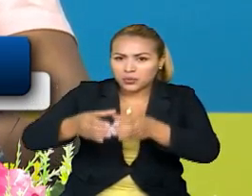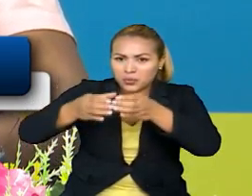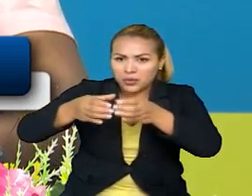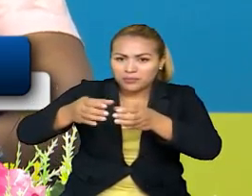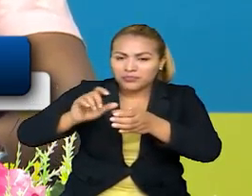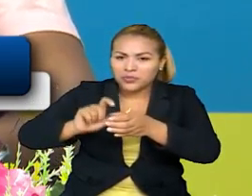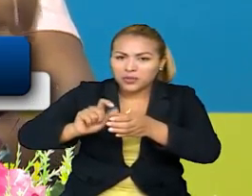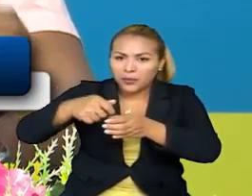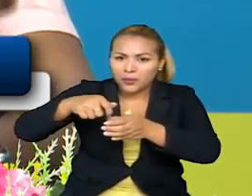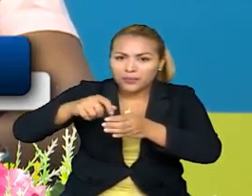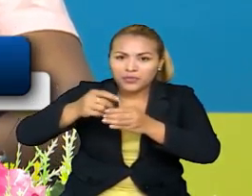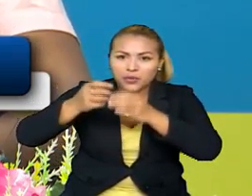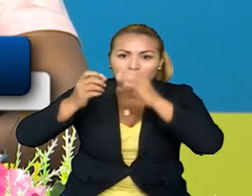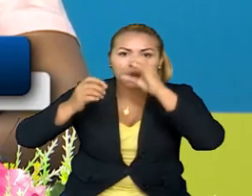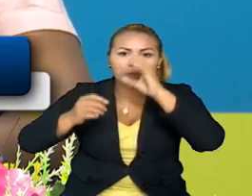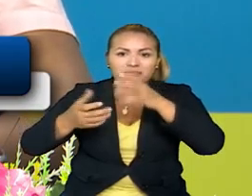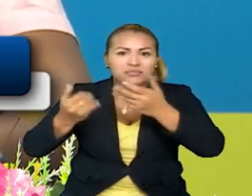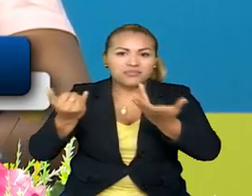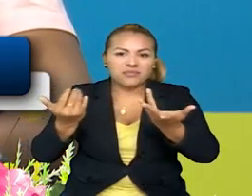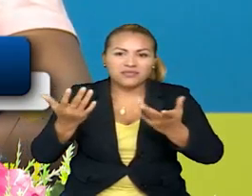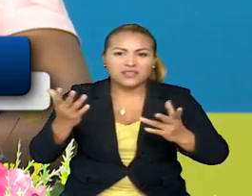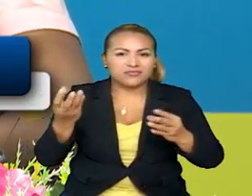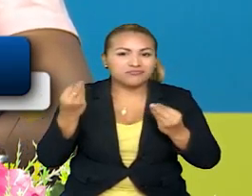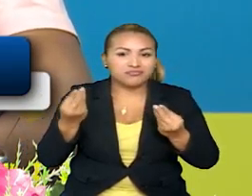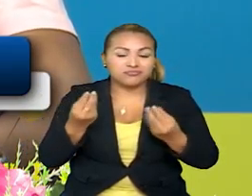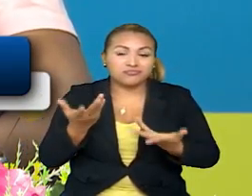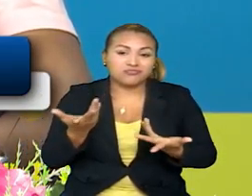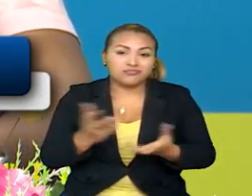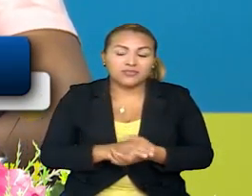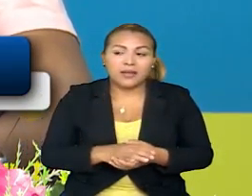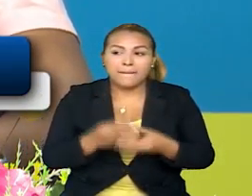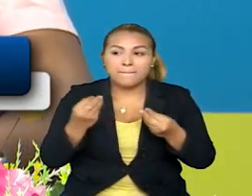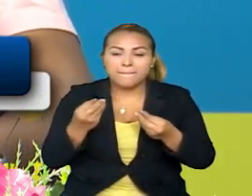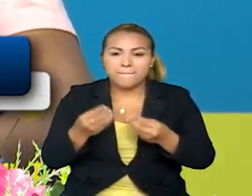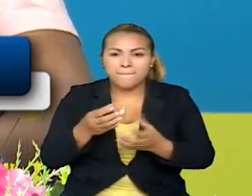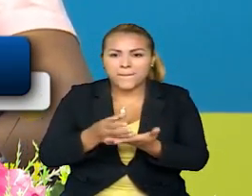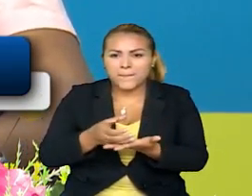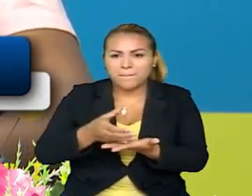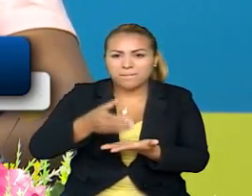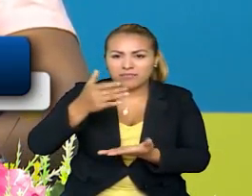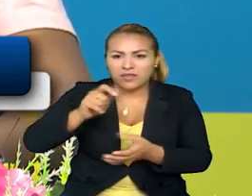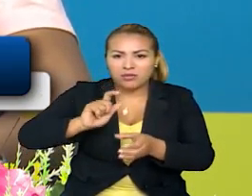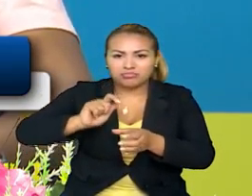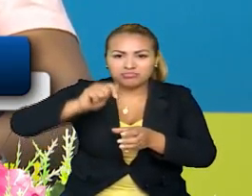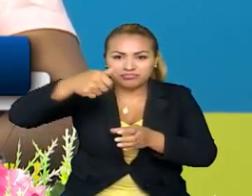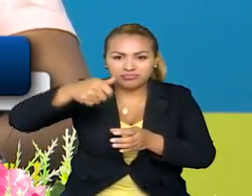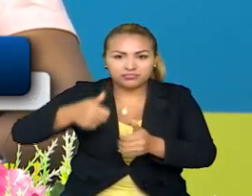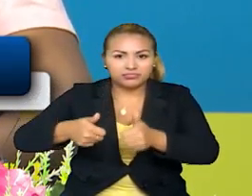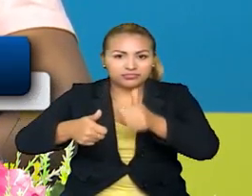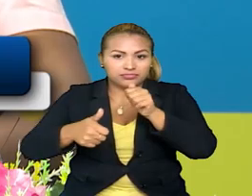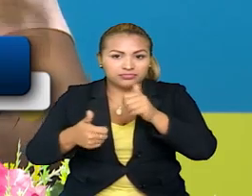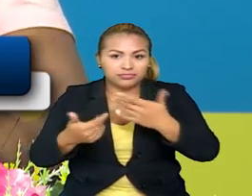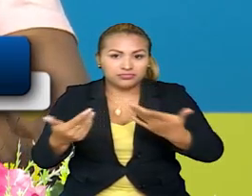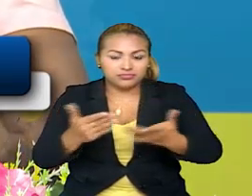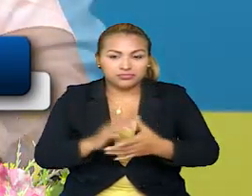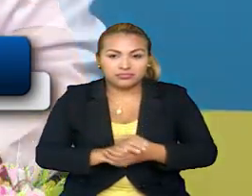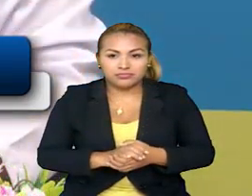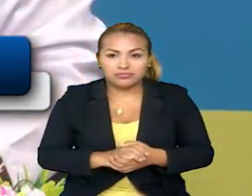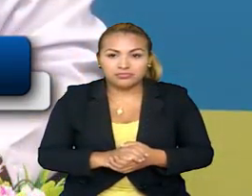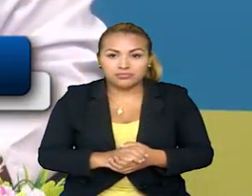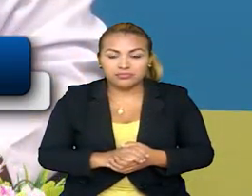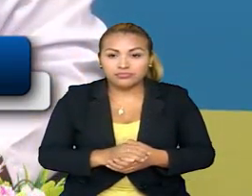hijo consume sólo lamentablemente casa jugó desde latita de o de caja